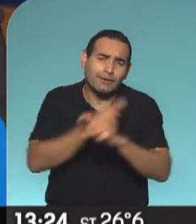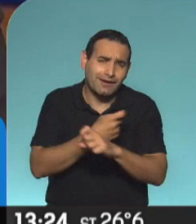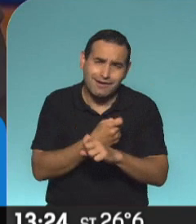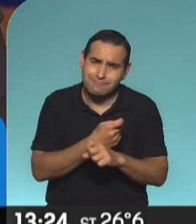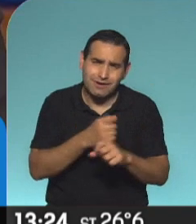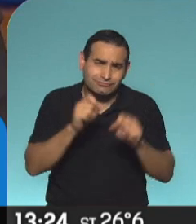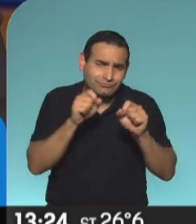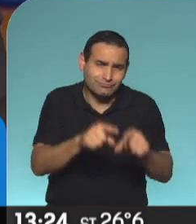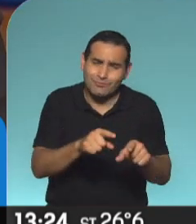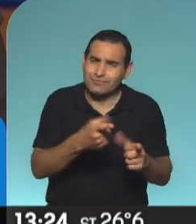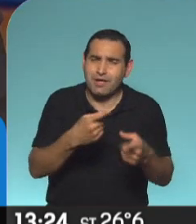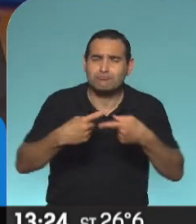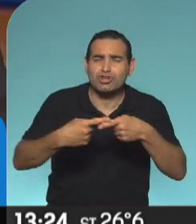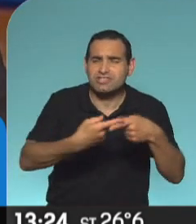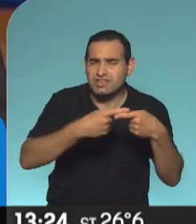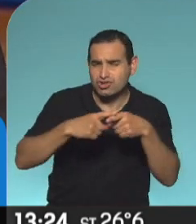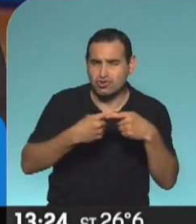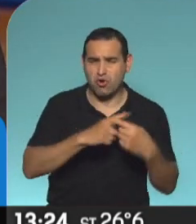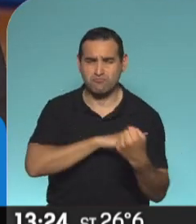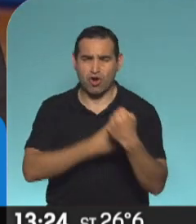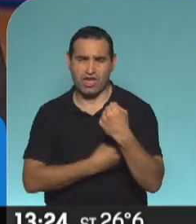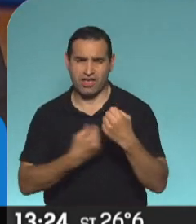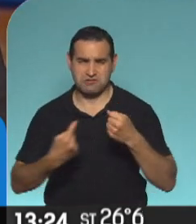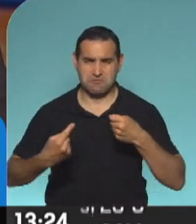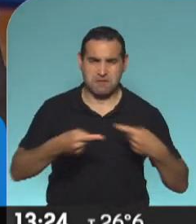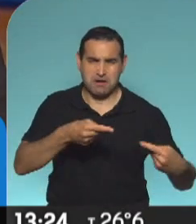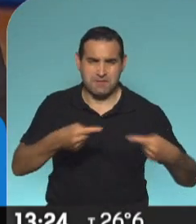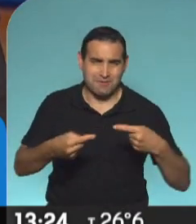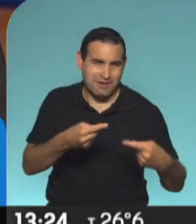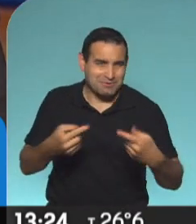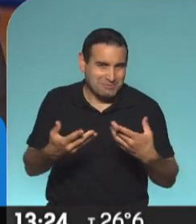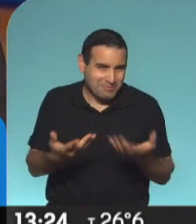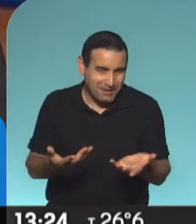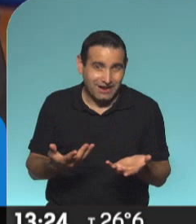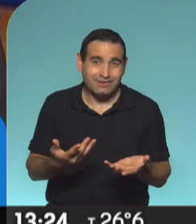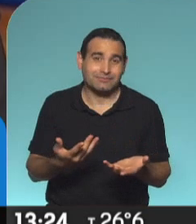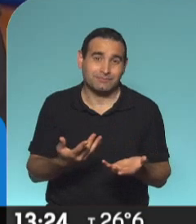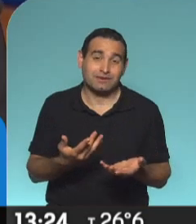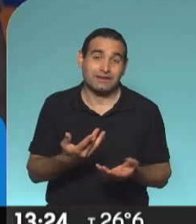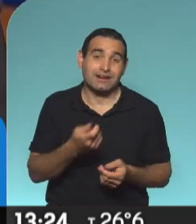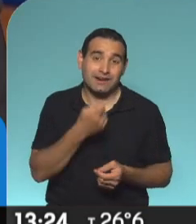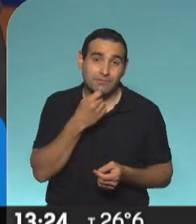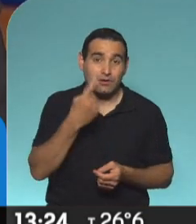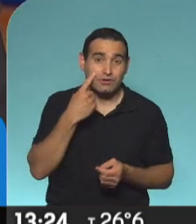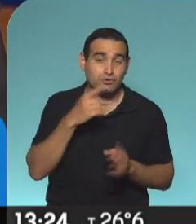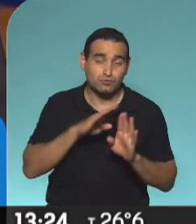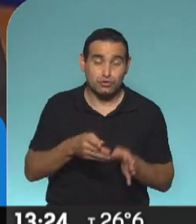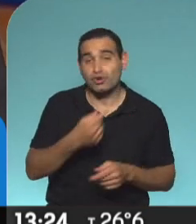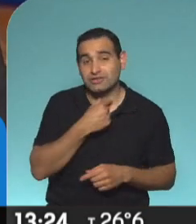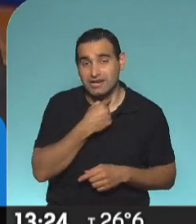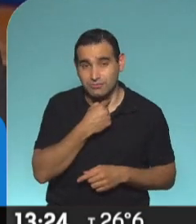evidentemente corporativos, son disputas de poder que se dan justamente cuando nosotros queremos sanear institucionalmente a